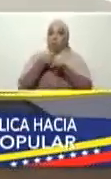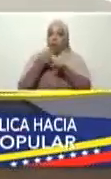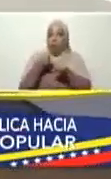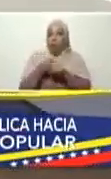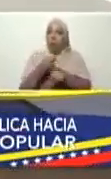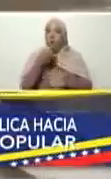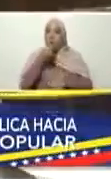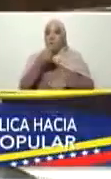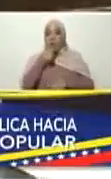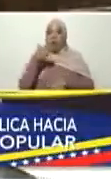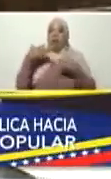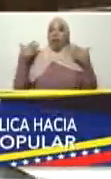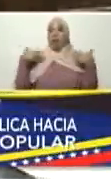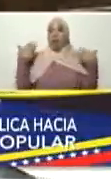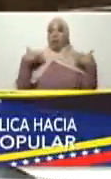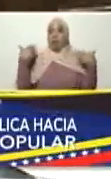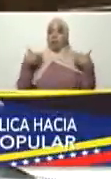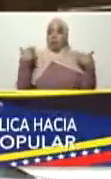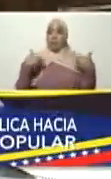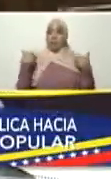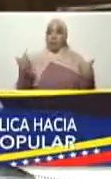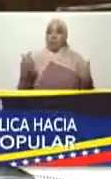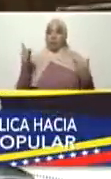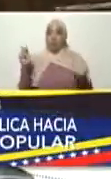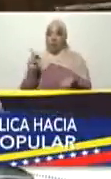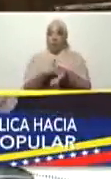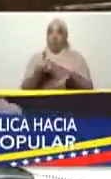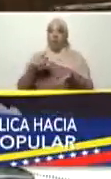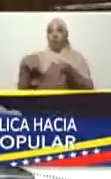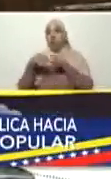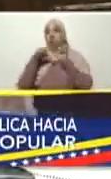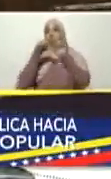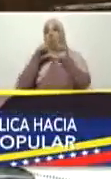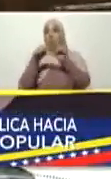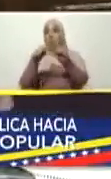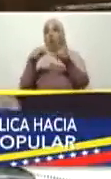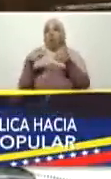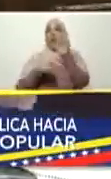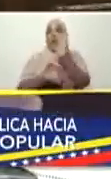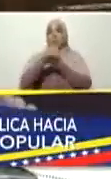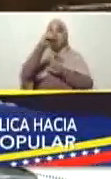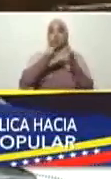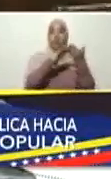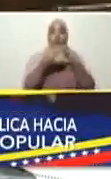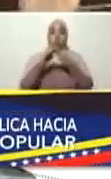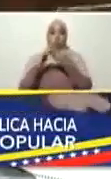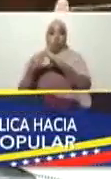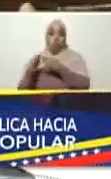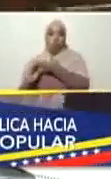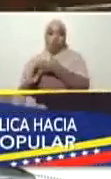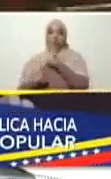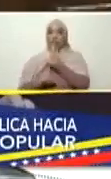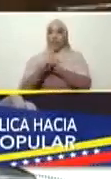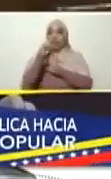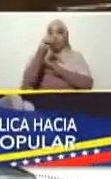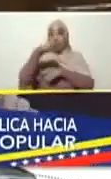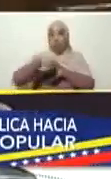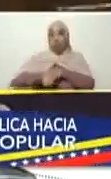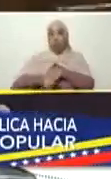nos da muchísima alegría desde esta Comisión Permanente para el Desarrollo de las Comunas, en primer lugar, porque fue creada en